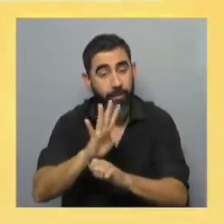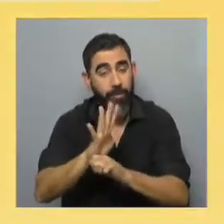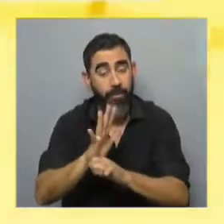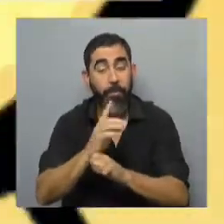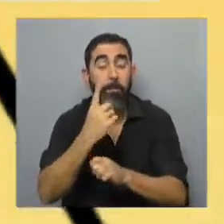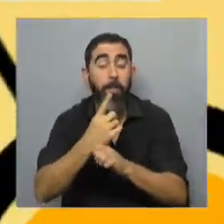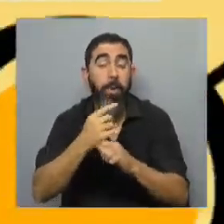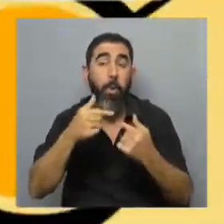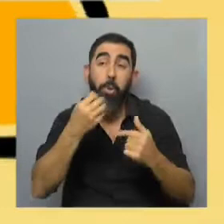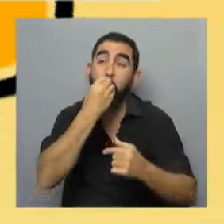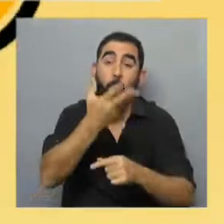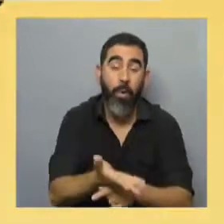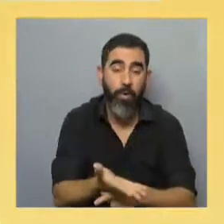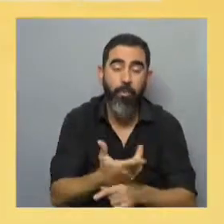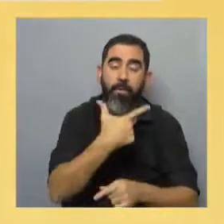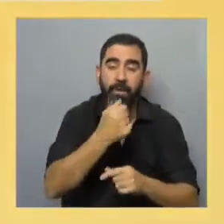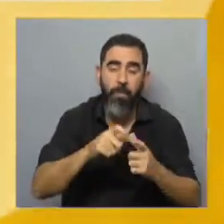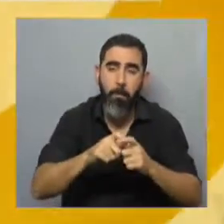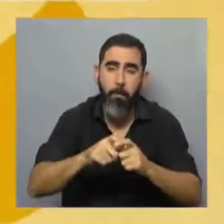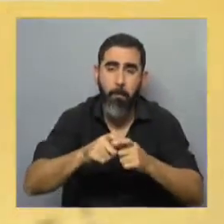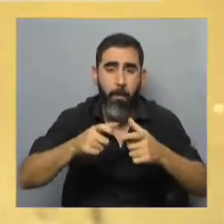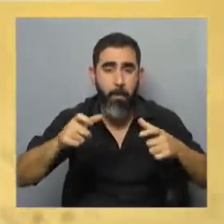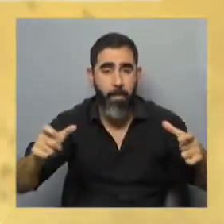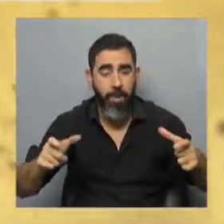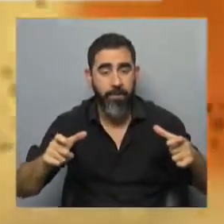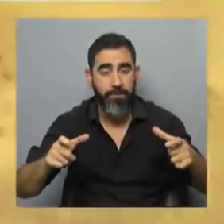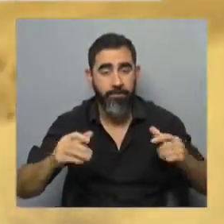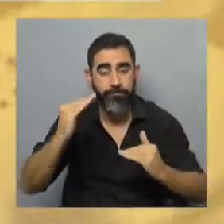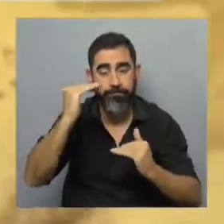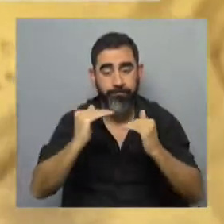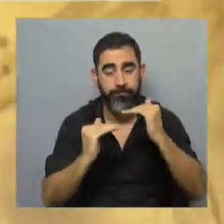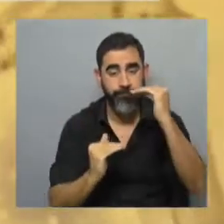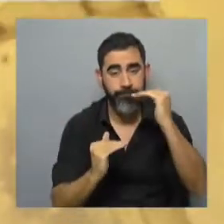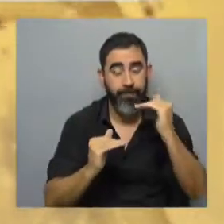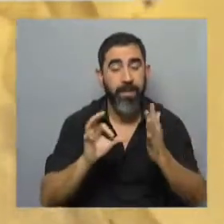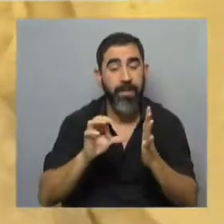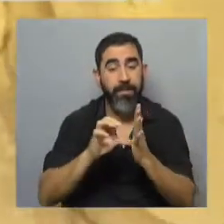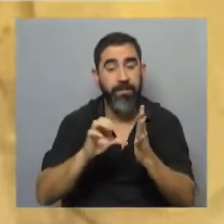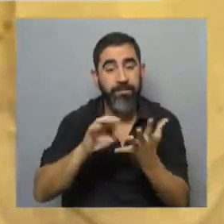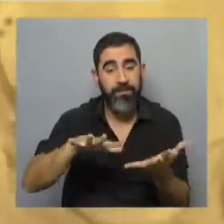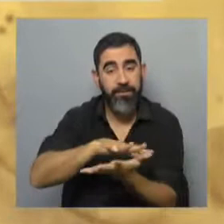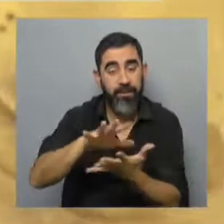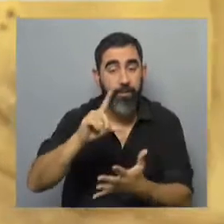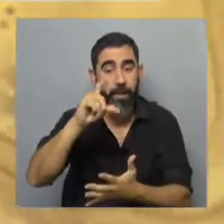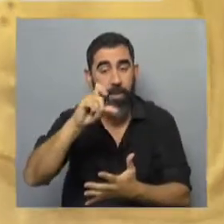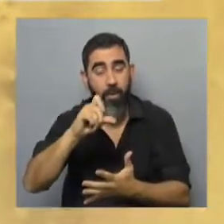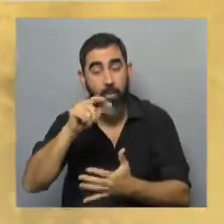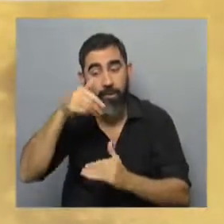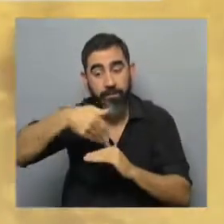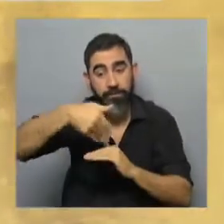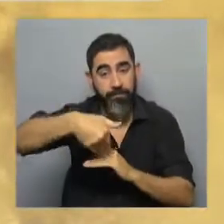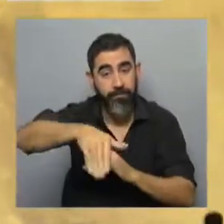en un primer término, facilita el crecimiento, un desbalance en todo caso en el ecosistema acuático. Exacto. Y a partir de